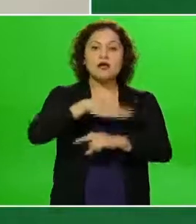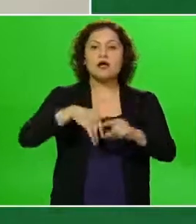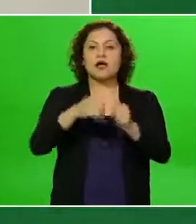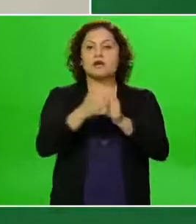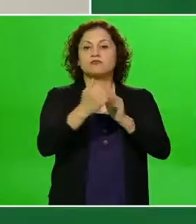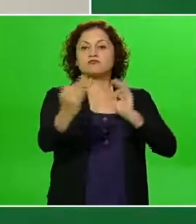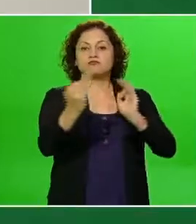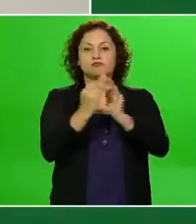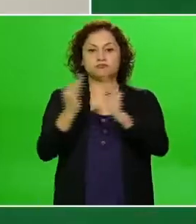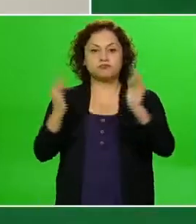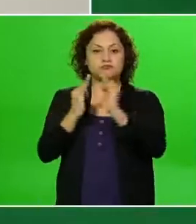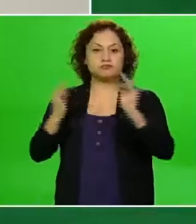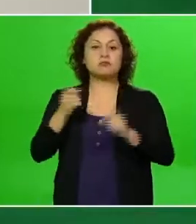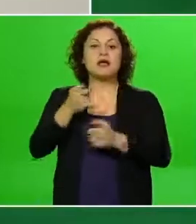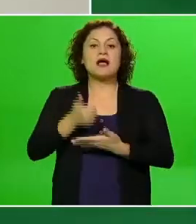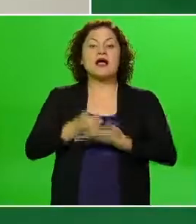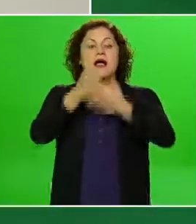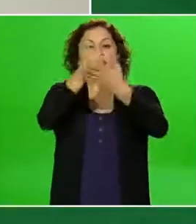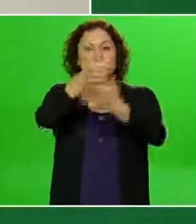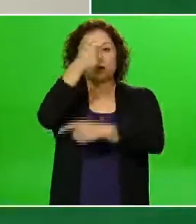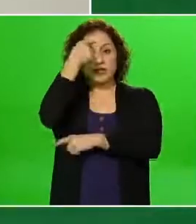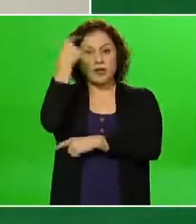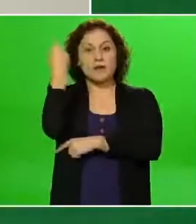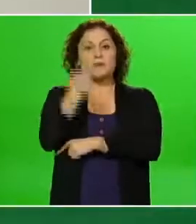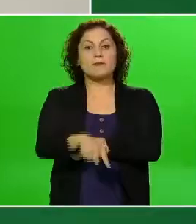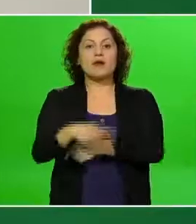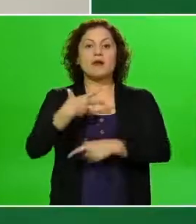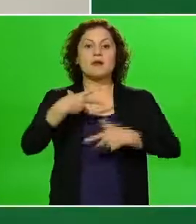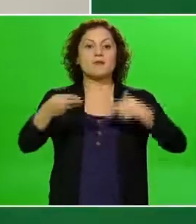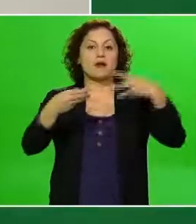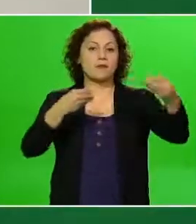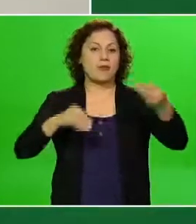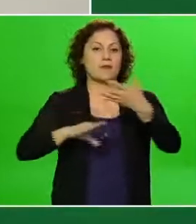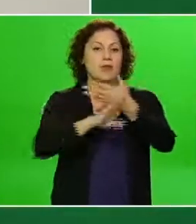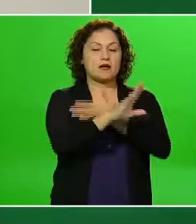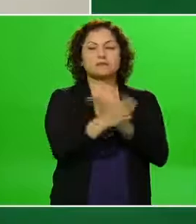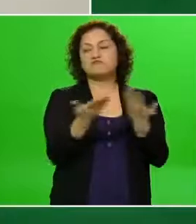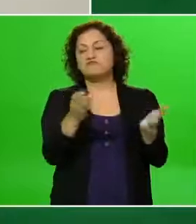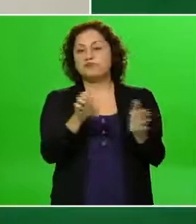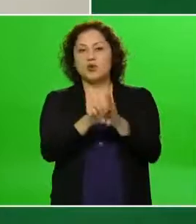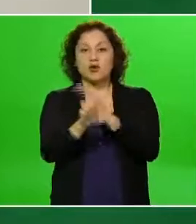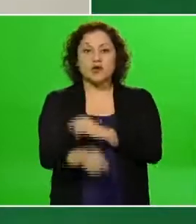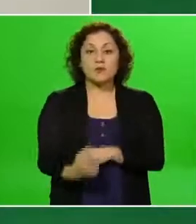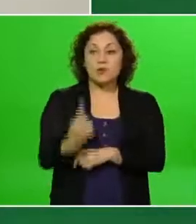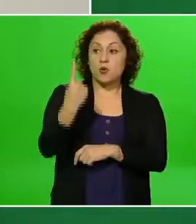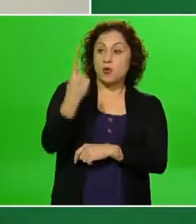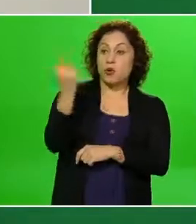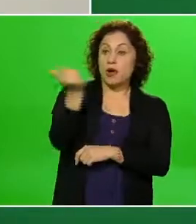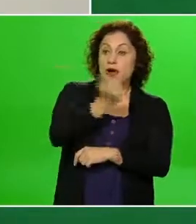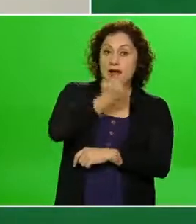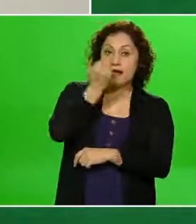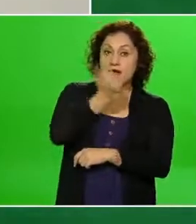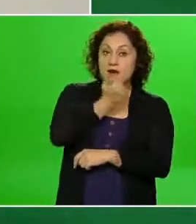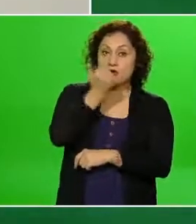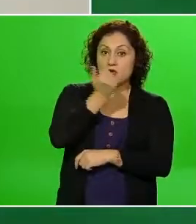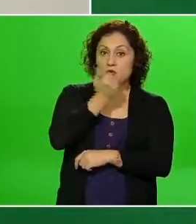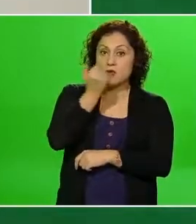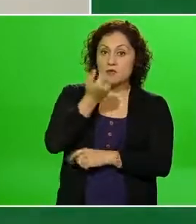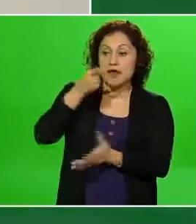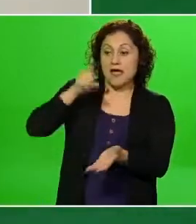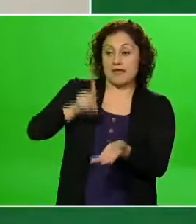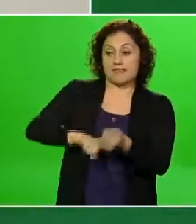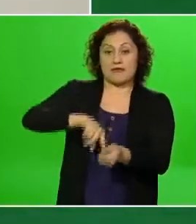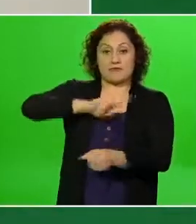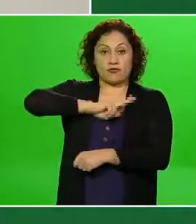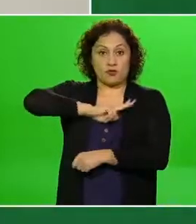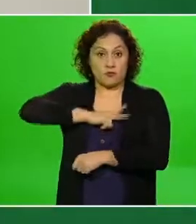pues obviamente la posibilidad que si un alumno o alumna acudiera con algún tipo de carga viral en sus